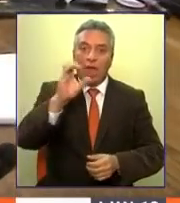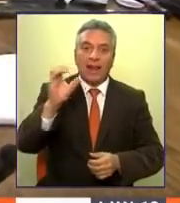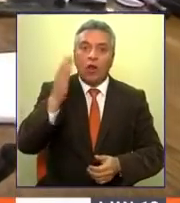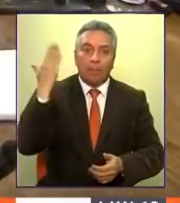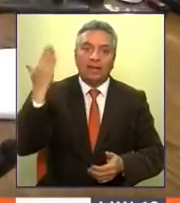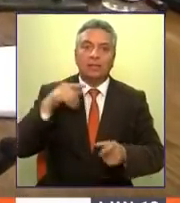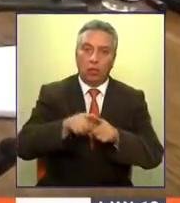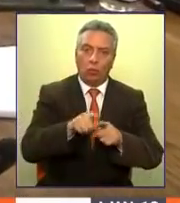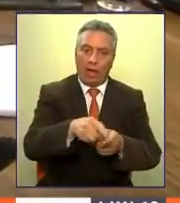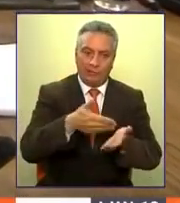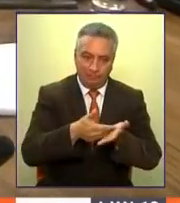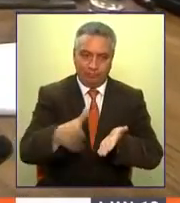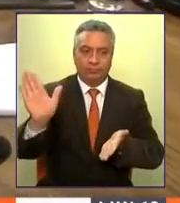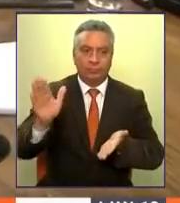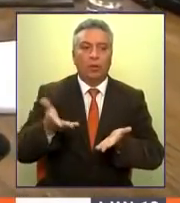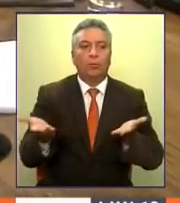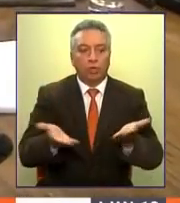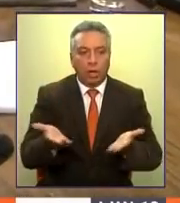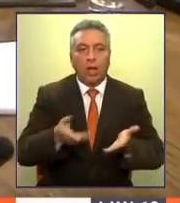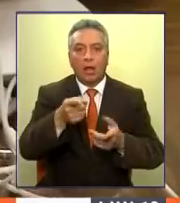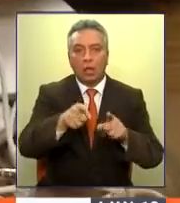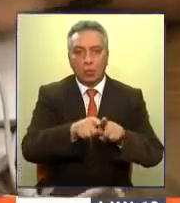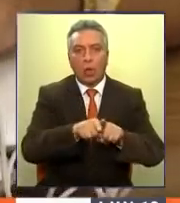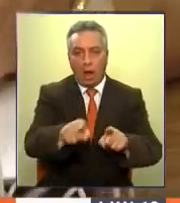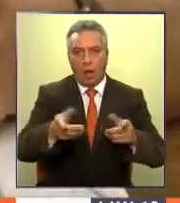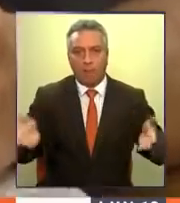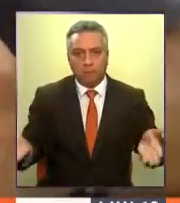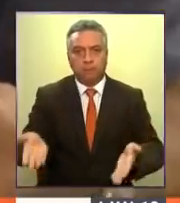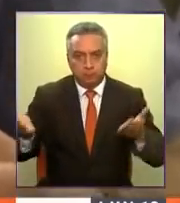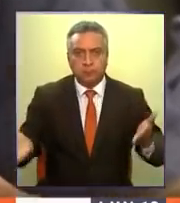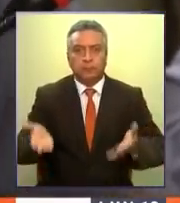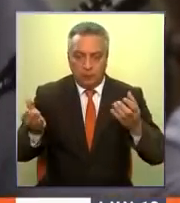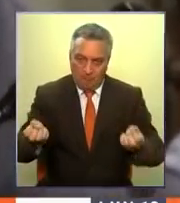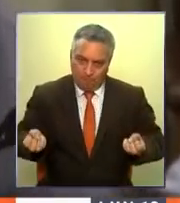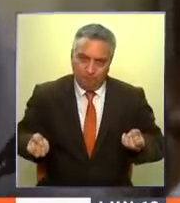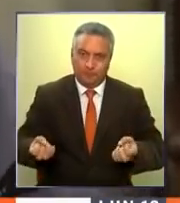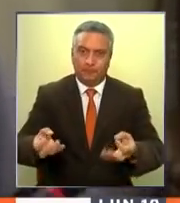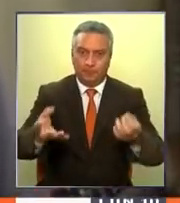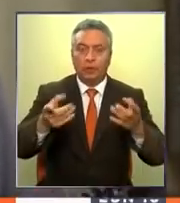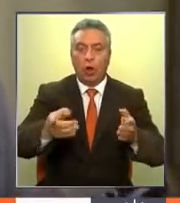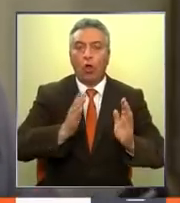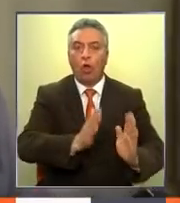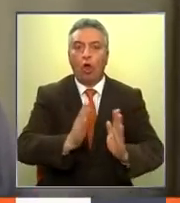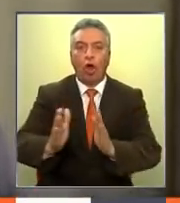contra por presuntamente incitar a la alteración del orden público en medio del estallido social.